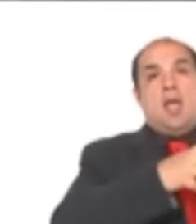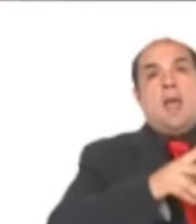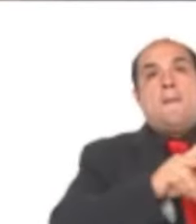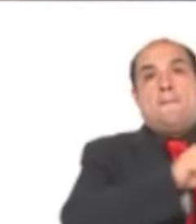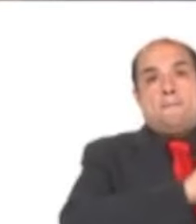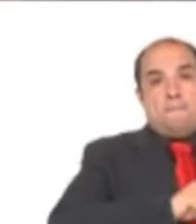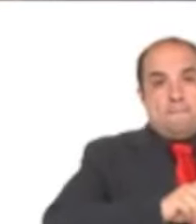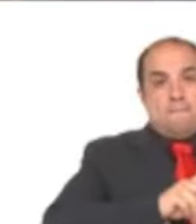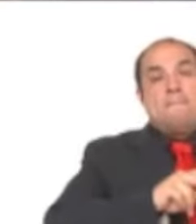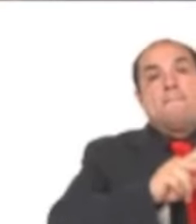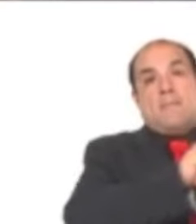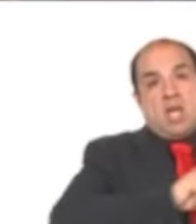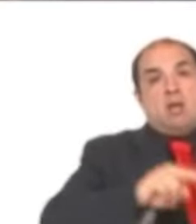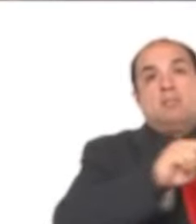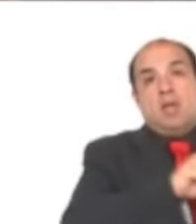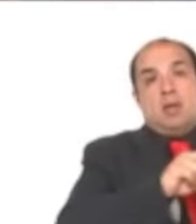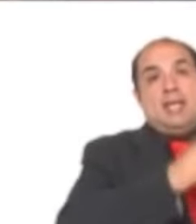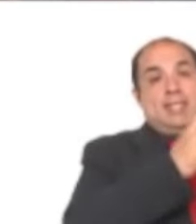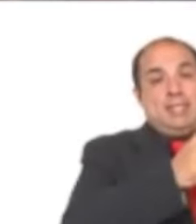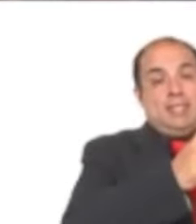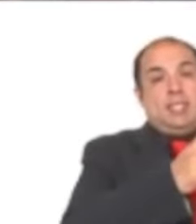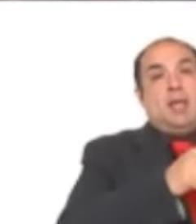popular.